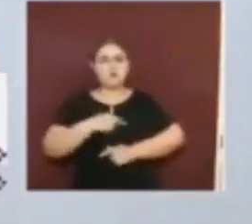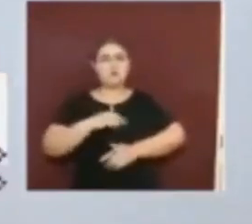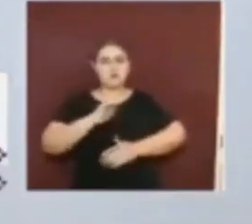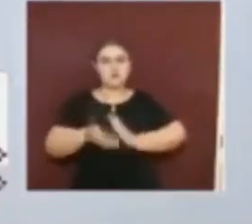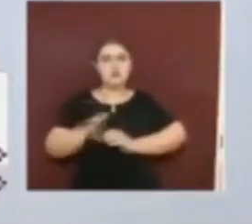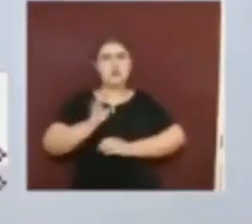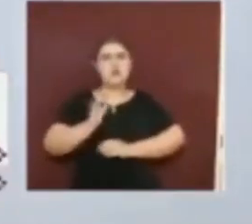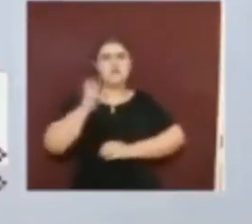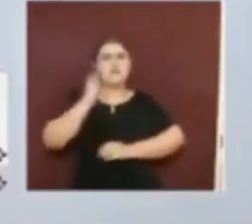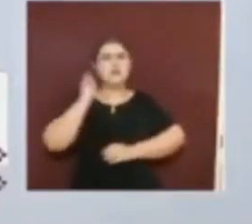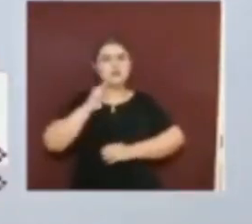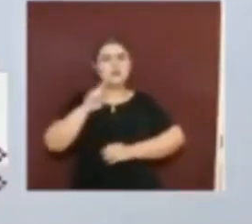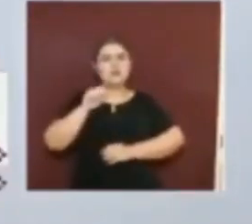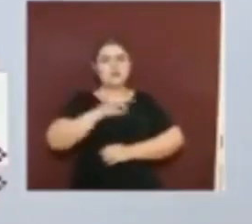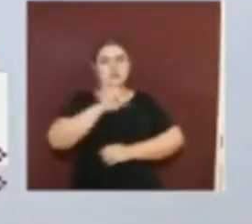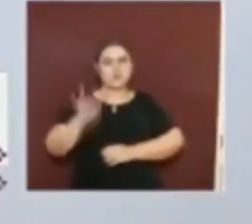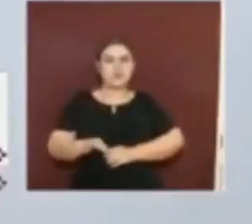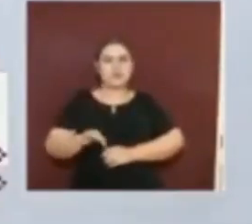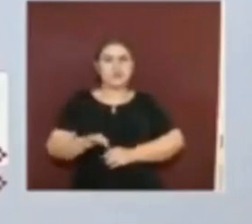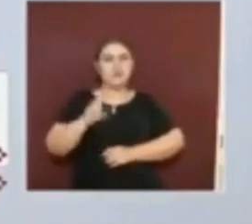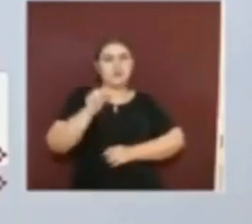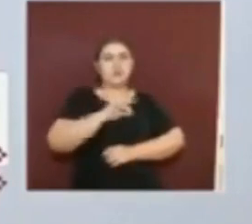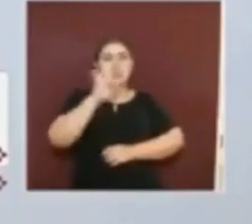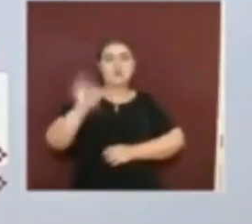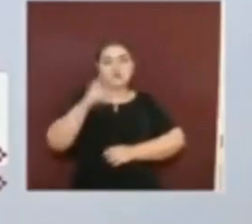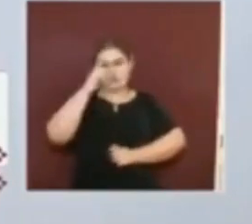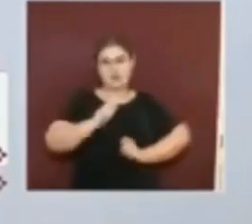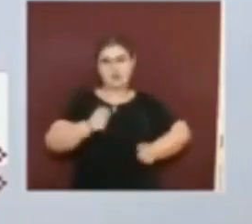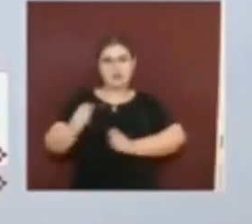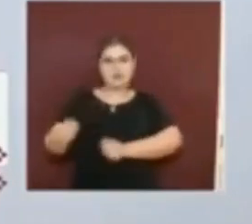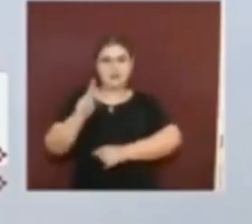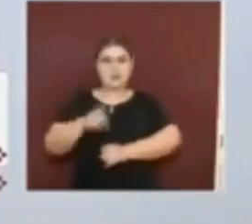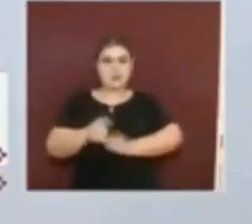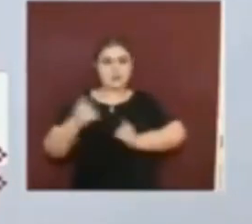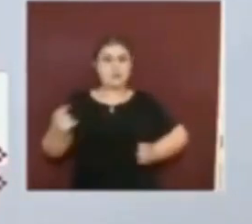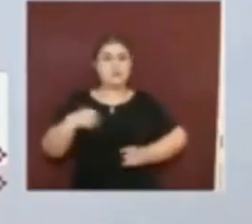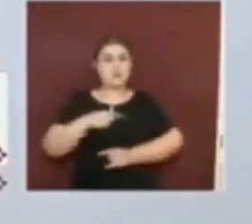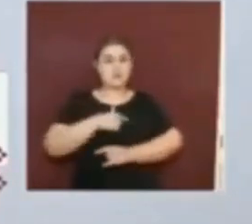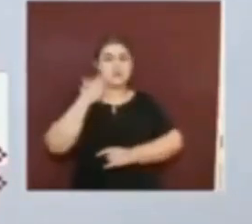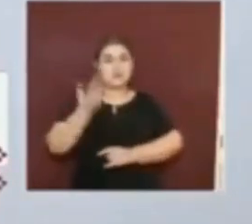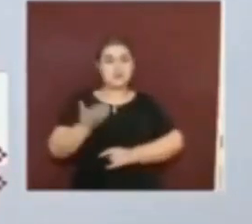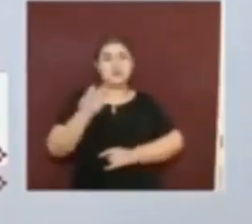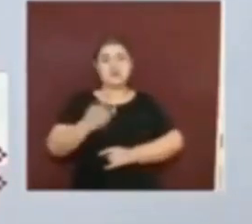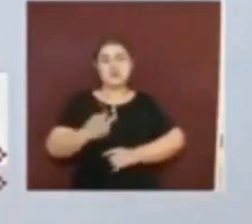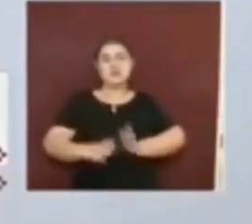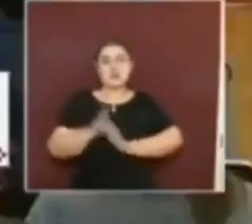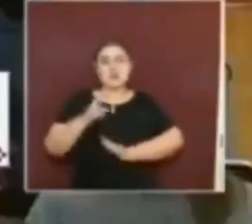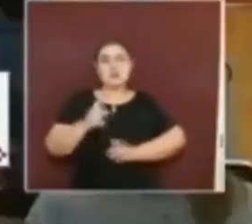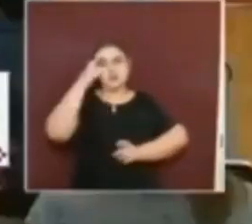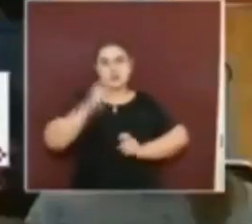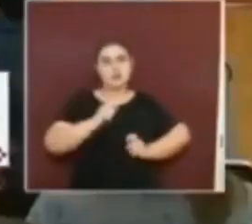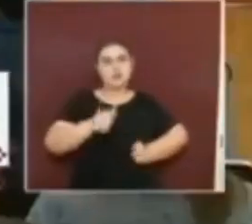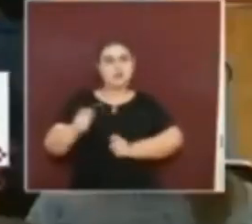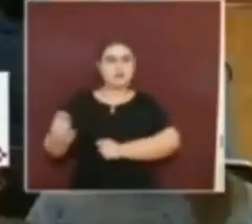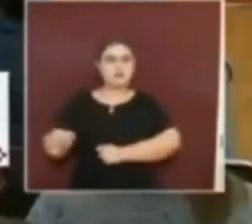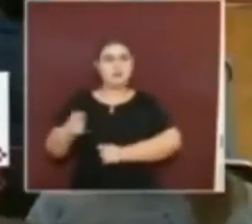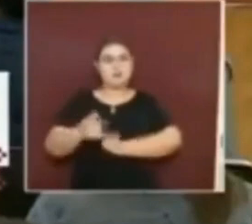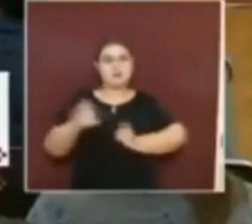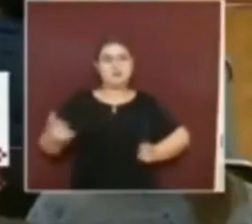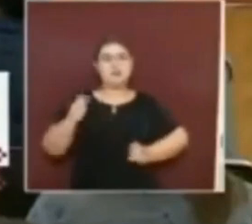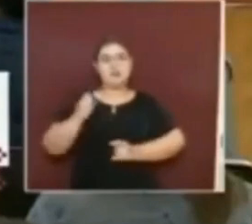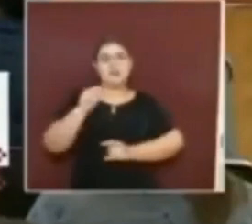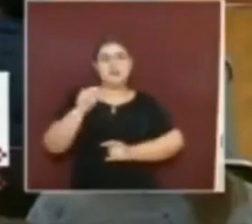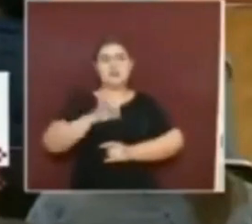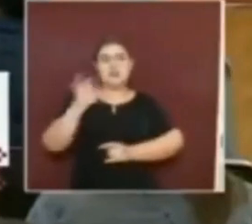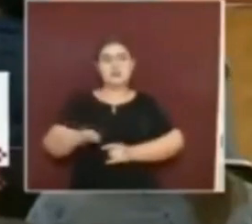gobernador, arriba del 80% del porcentaje de entrega, que es el histórico, gobernador, y queremos pasar esa meta con la entrega. El histórico ha sido el 80% y